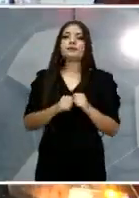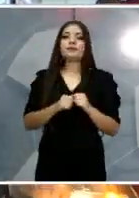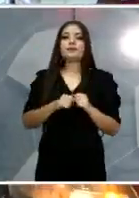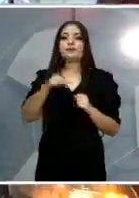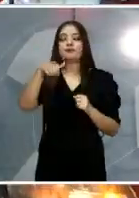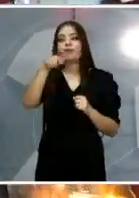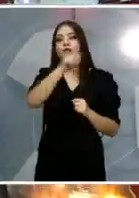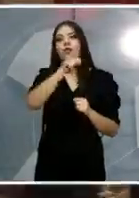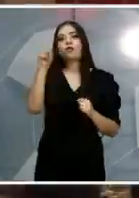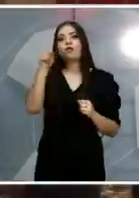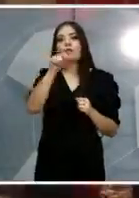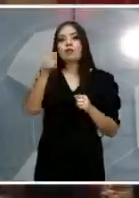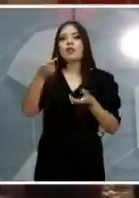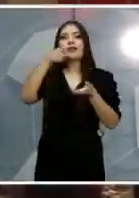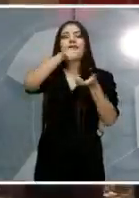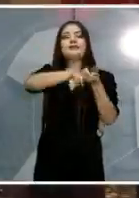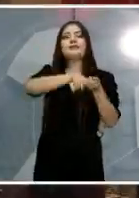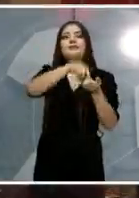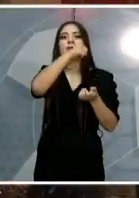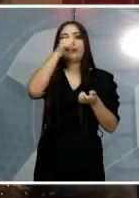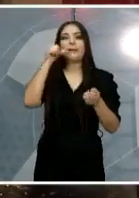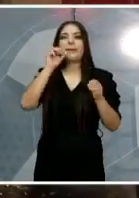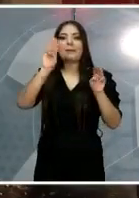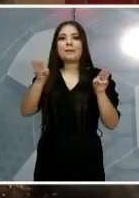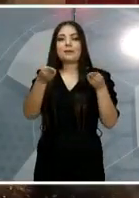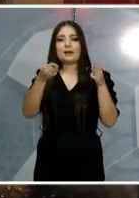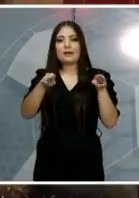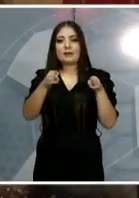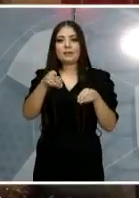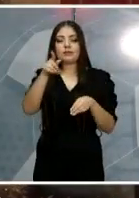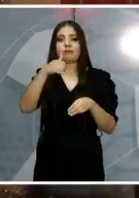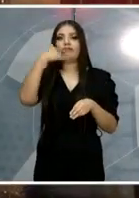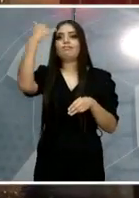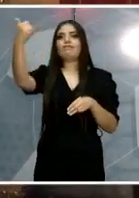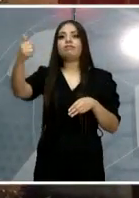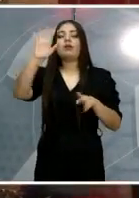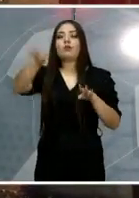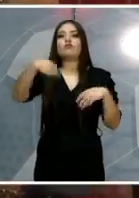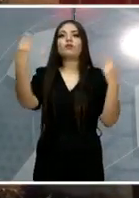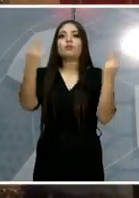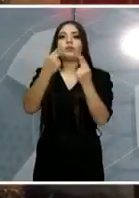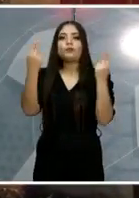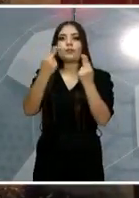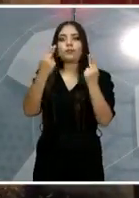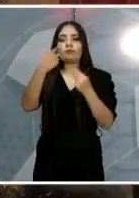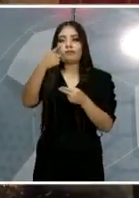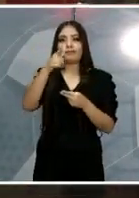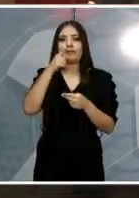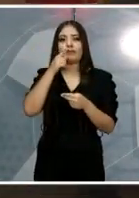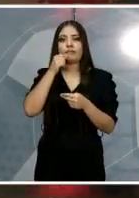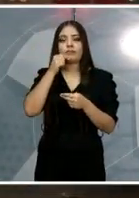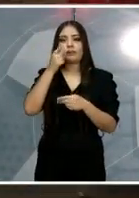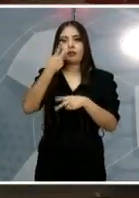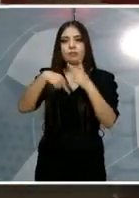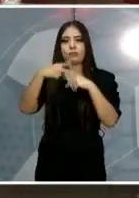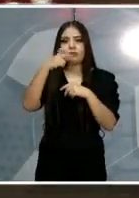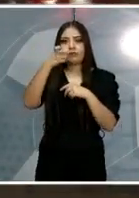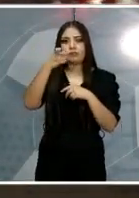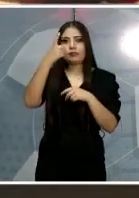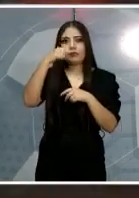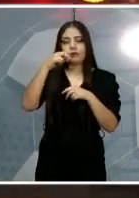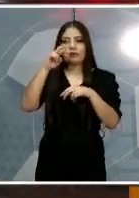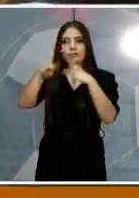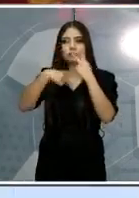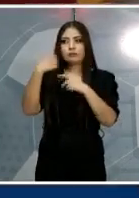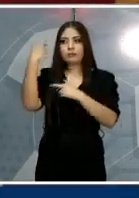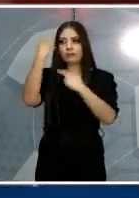reporte fue recibido a la línea de emergencia 911, por lo que bomberos y Protección Civil acudieron al lugar de manera inmediata para